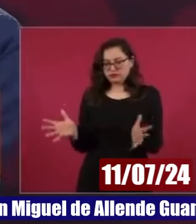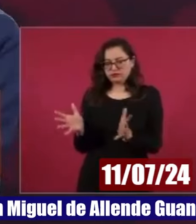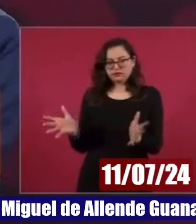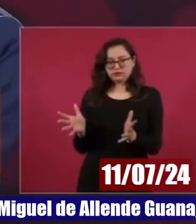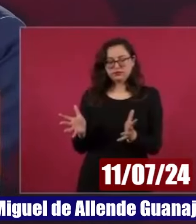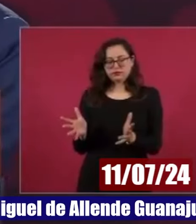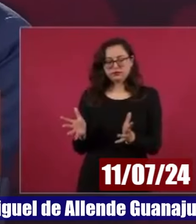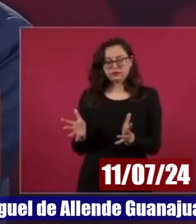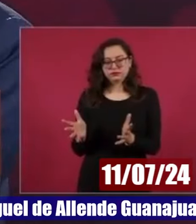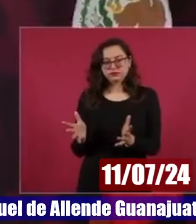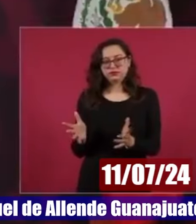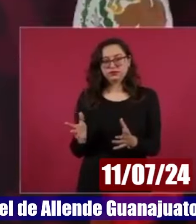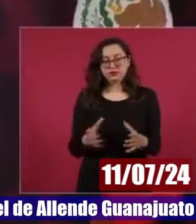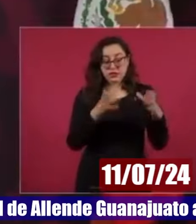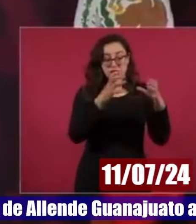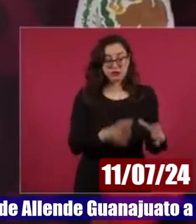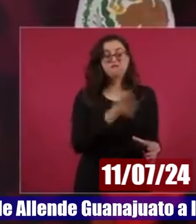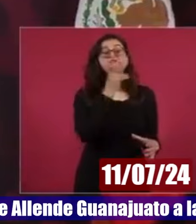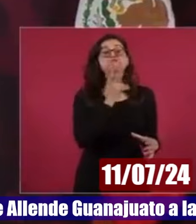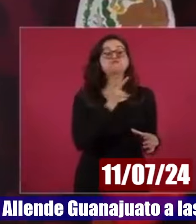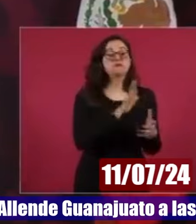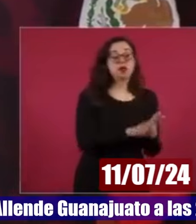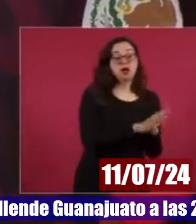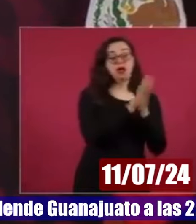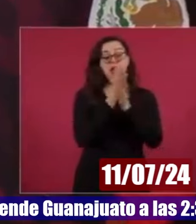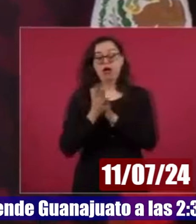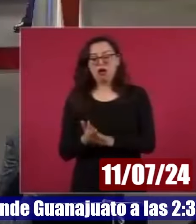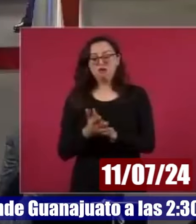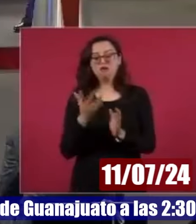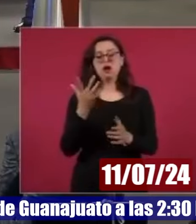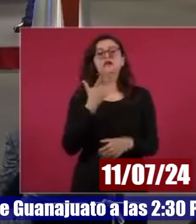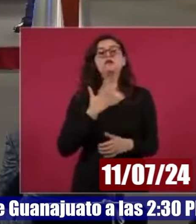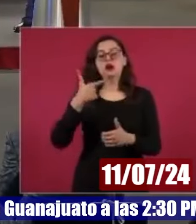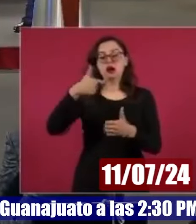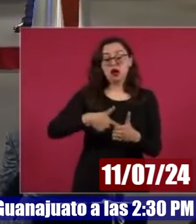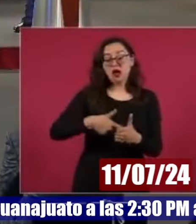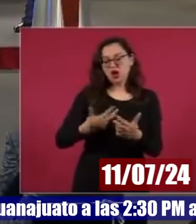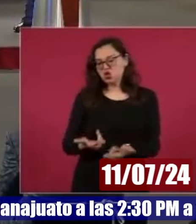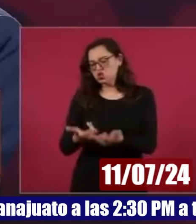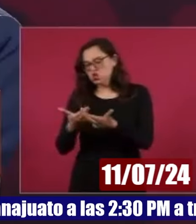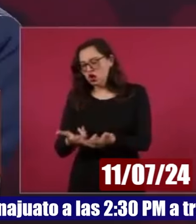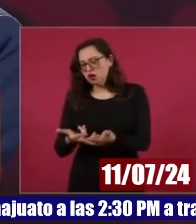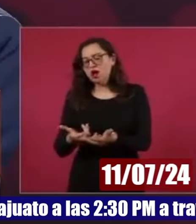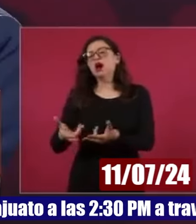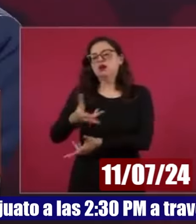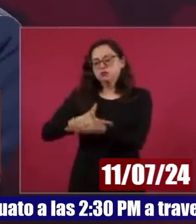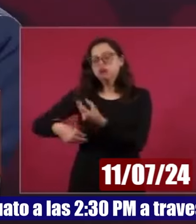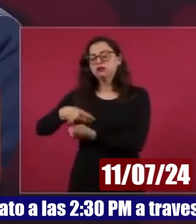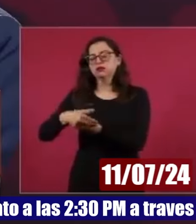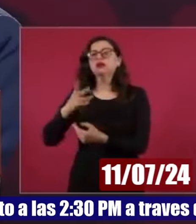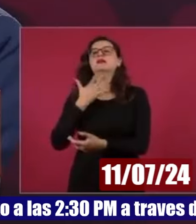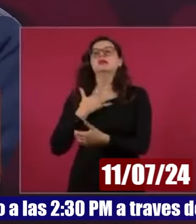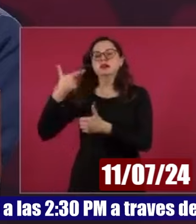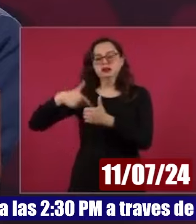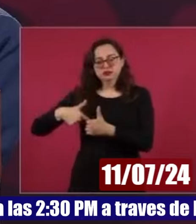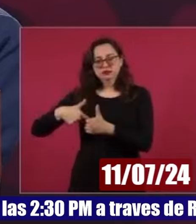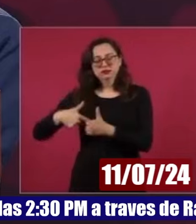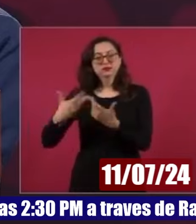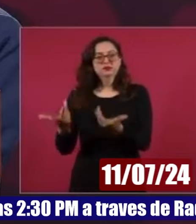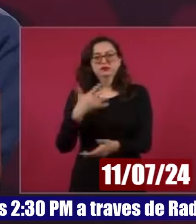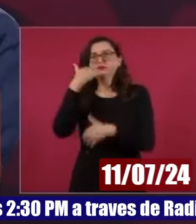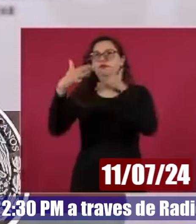reconoce esta mañana que su meta de dar autonomía energética a México al término de su gobierno no se va a cumplir